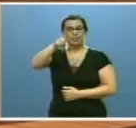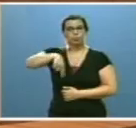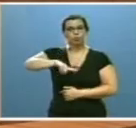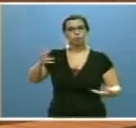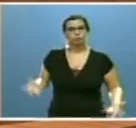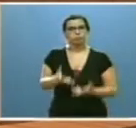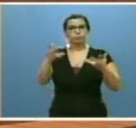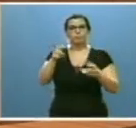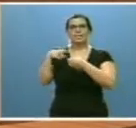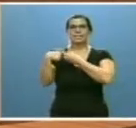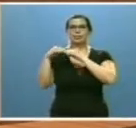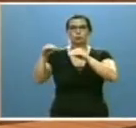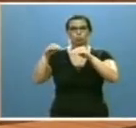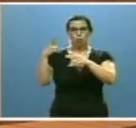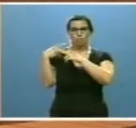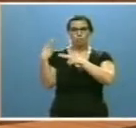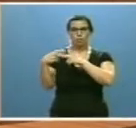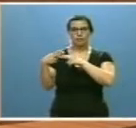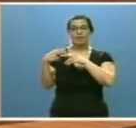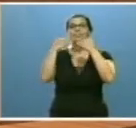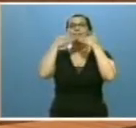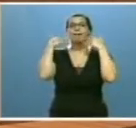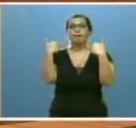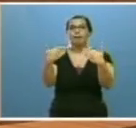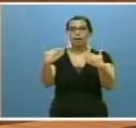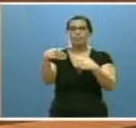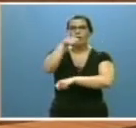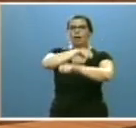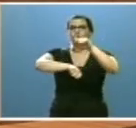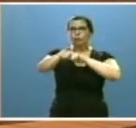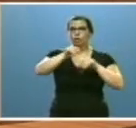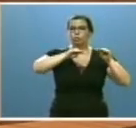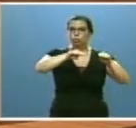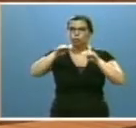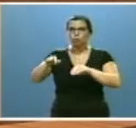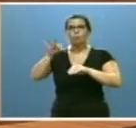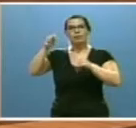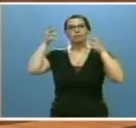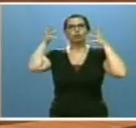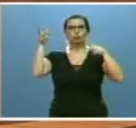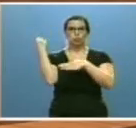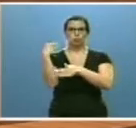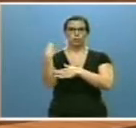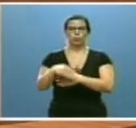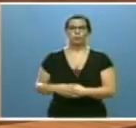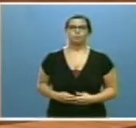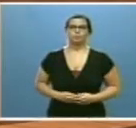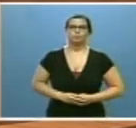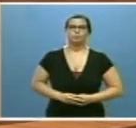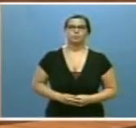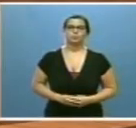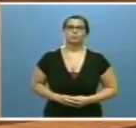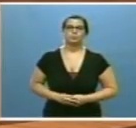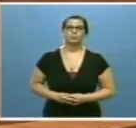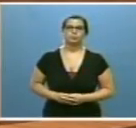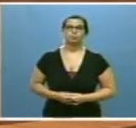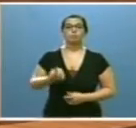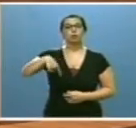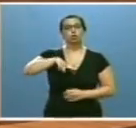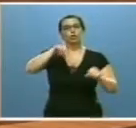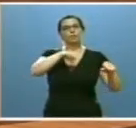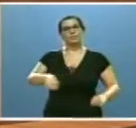su participación en nuestras políticas a través de sus asociaciones y del consejo de la juventud defendemos que